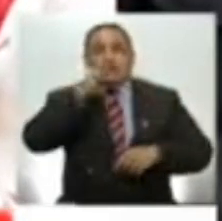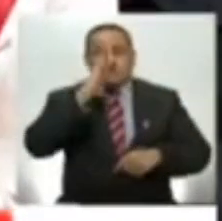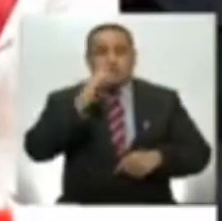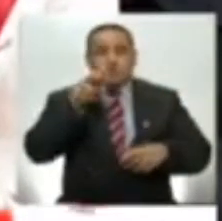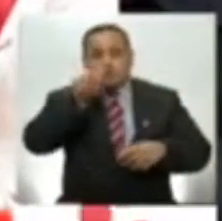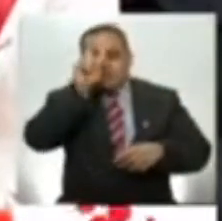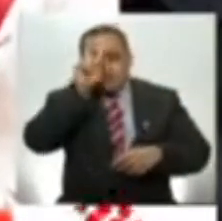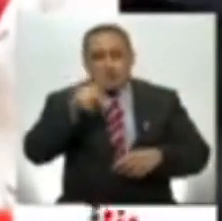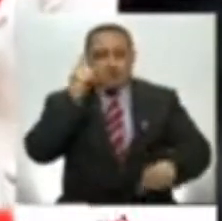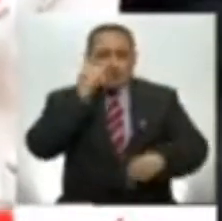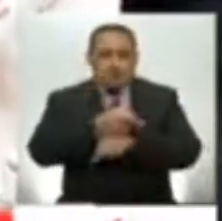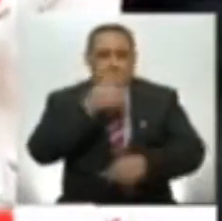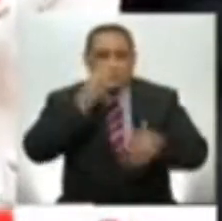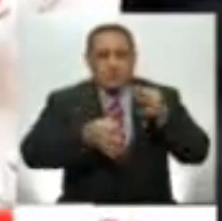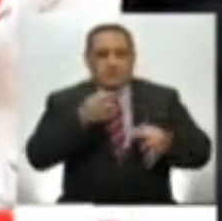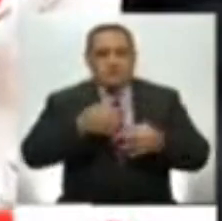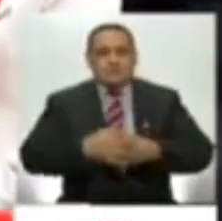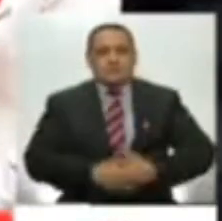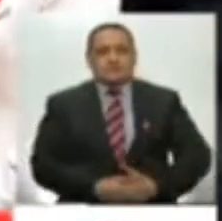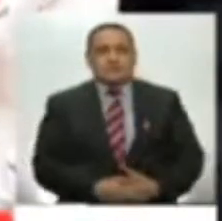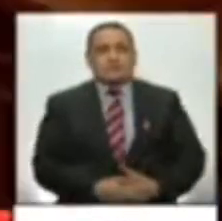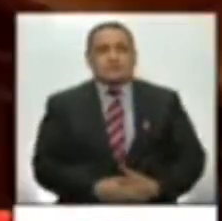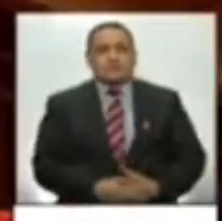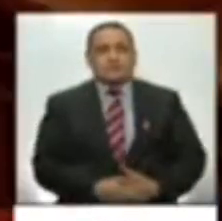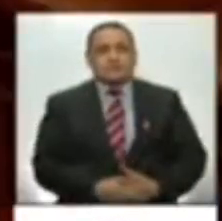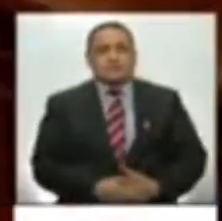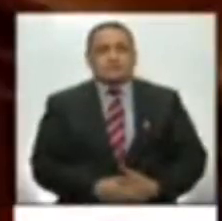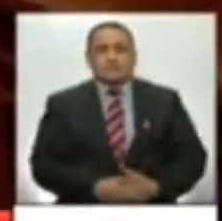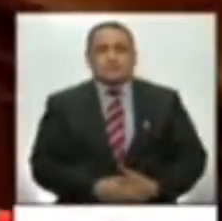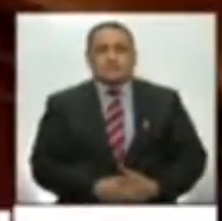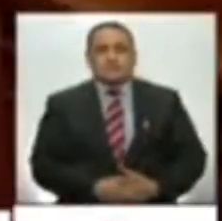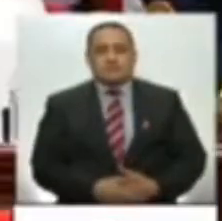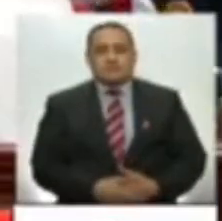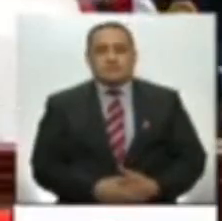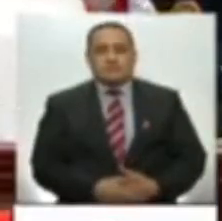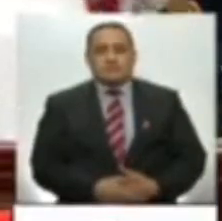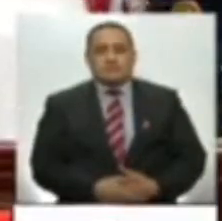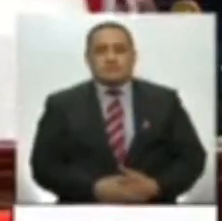él y la nación se lo demanden.